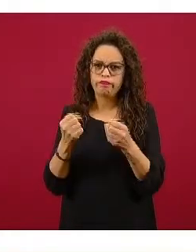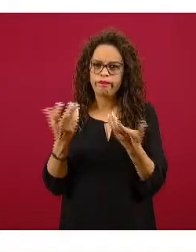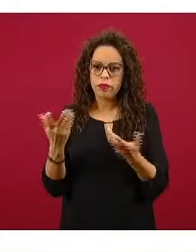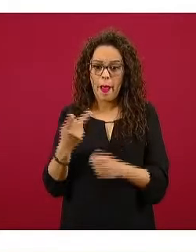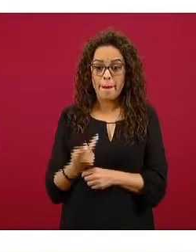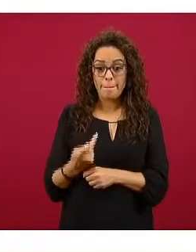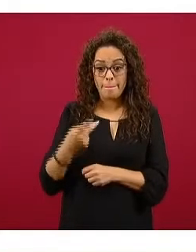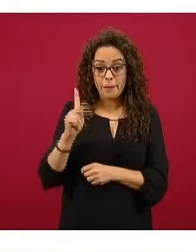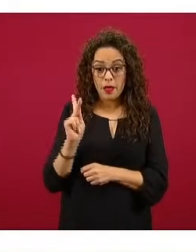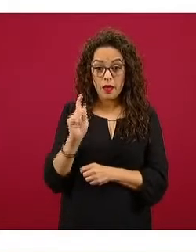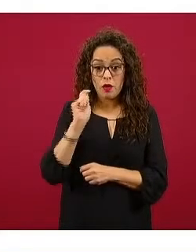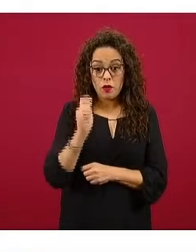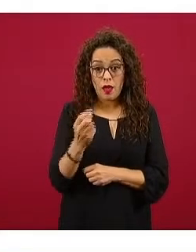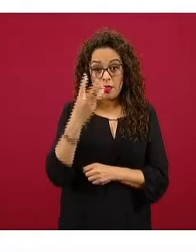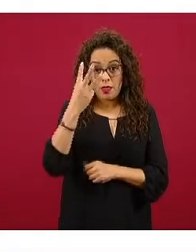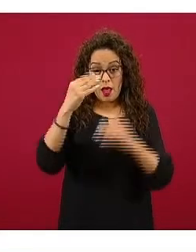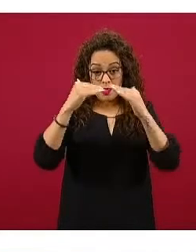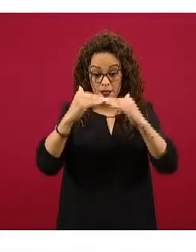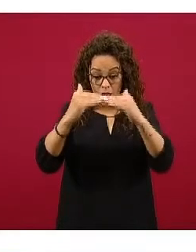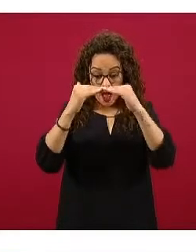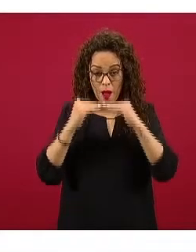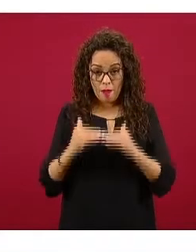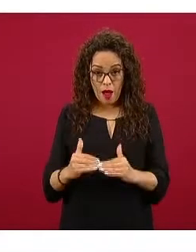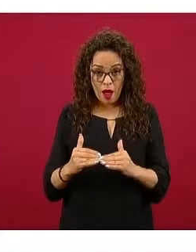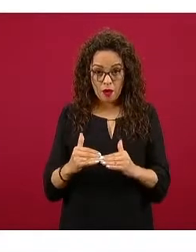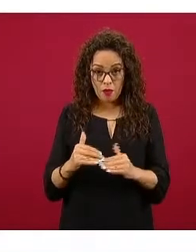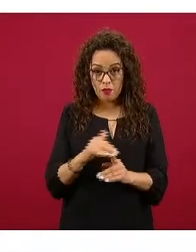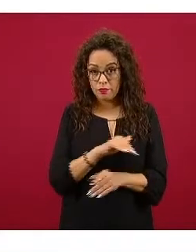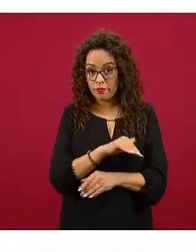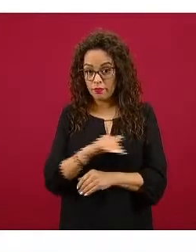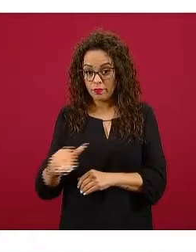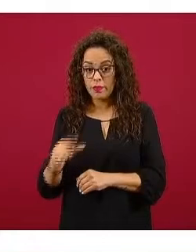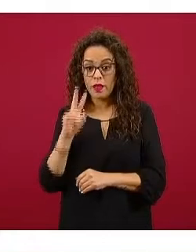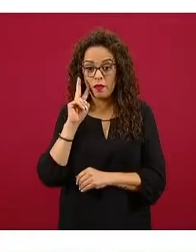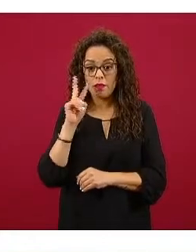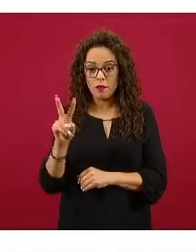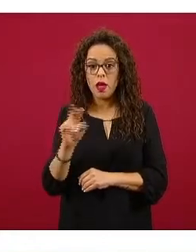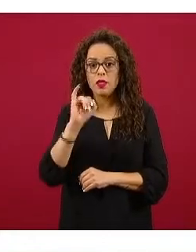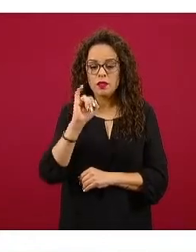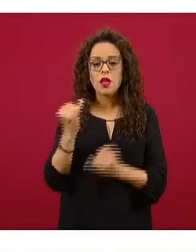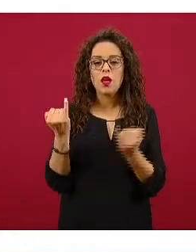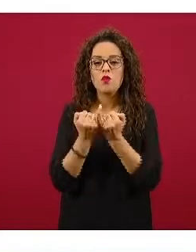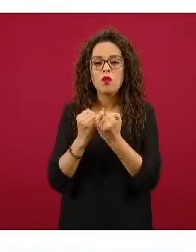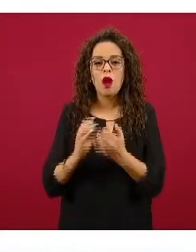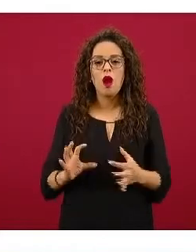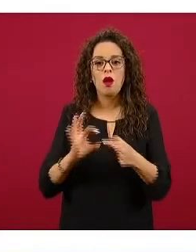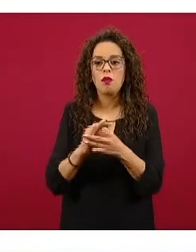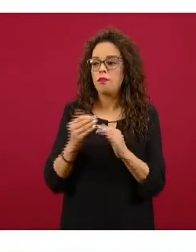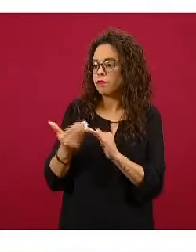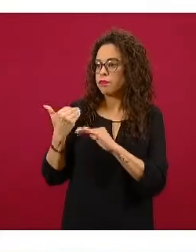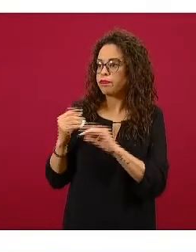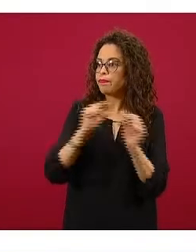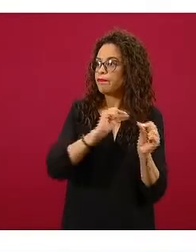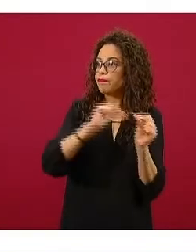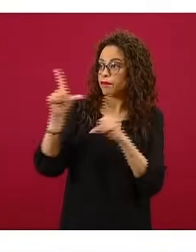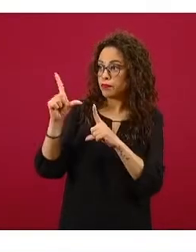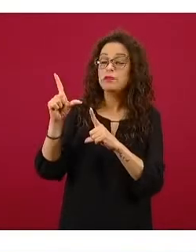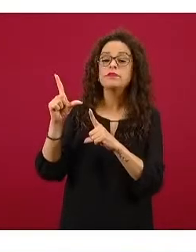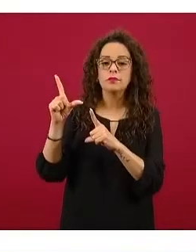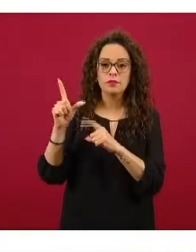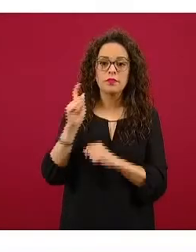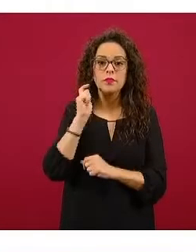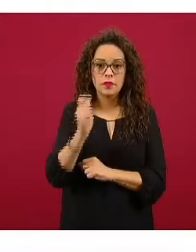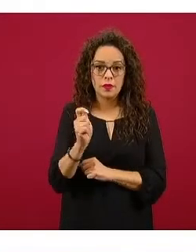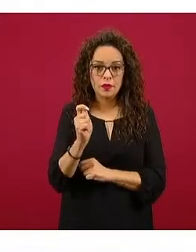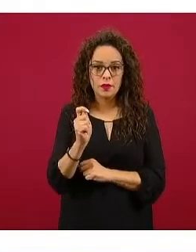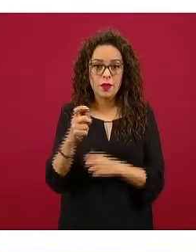en el caso de las 3 inferiores y de alguna manera también más congruente con la diapositiva anterior, que era de casos, en materia de